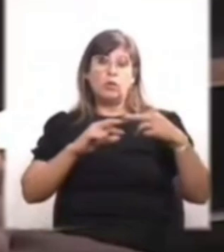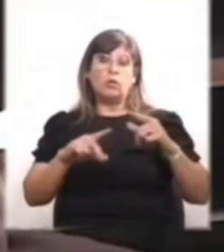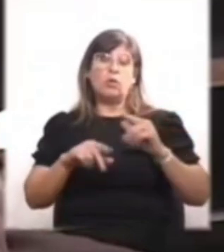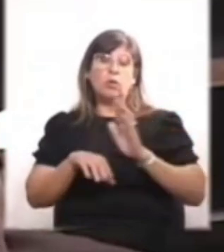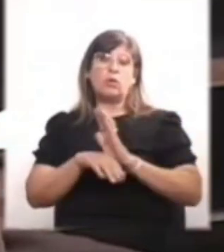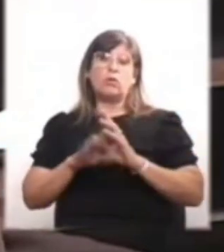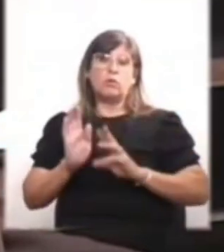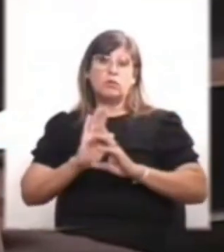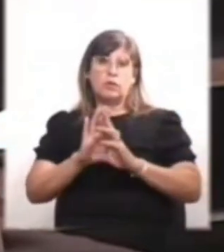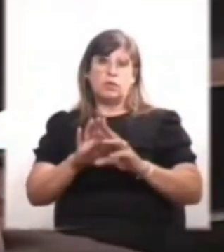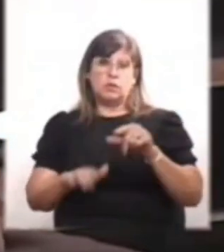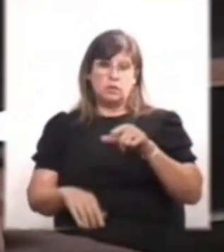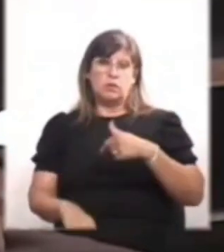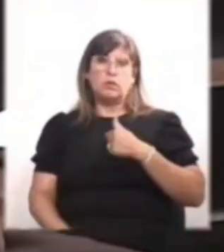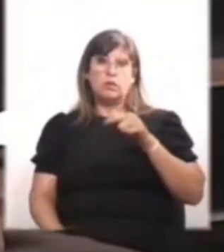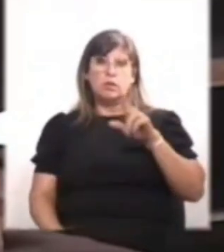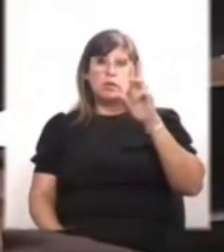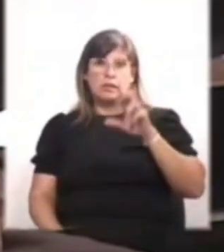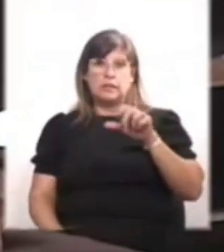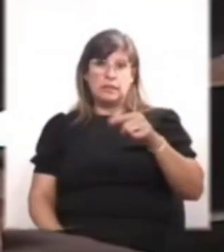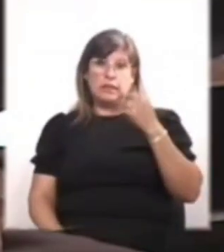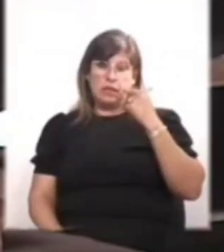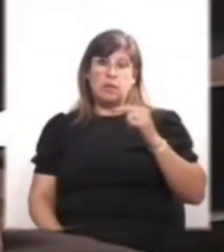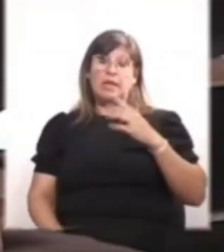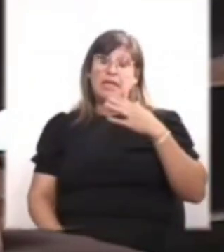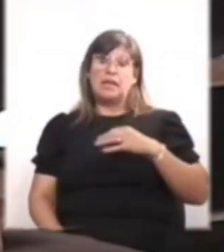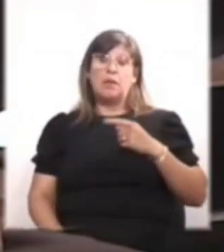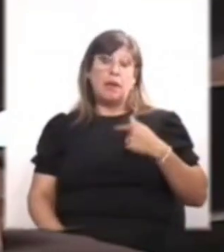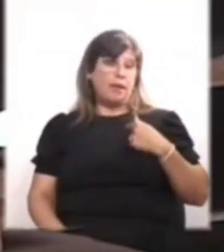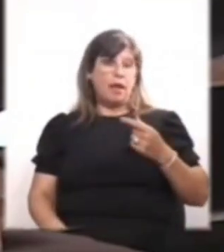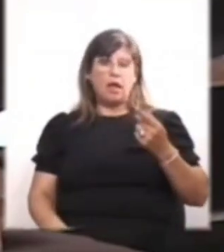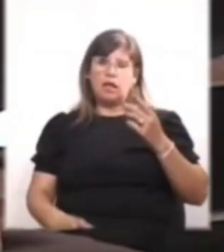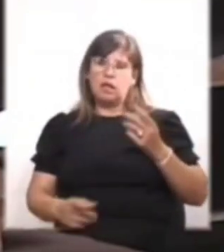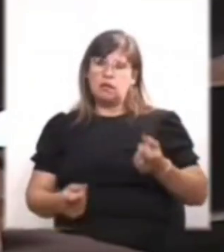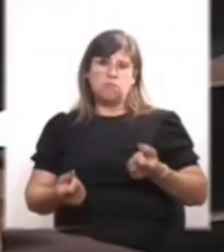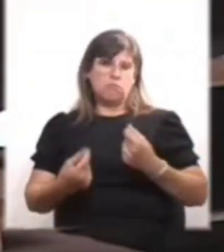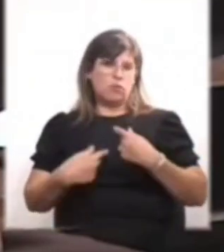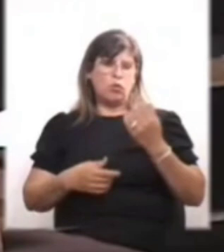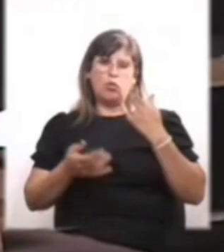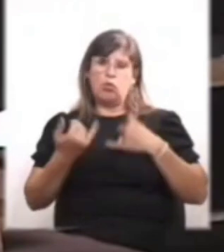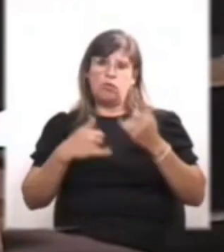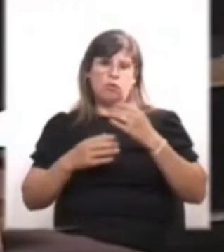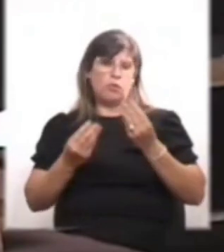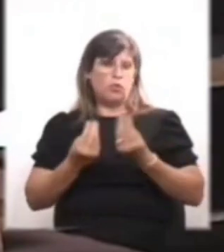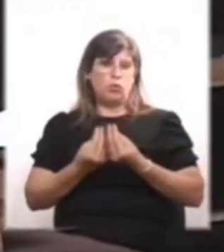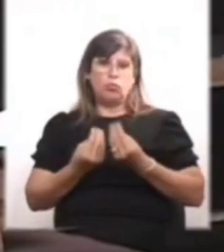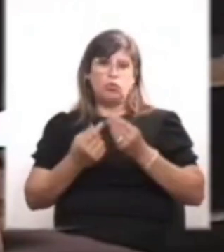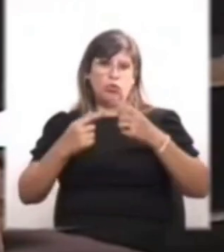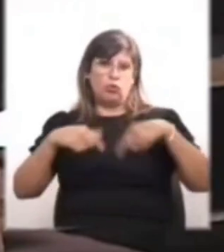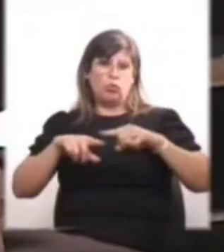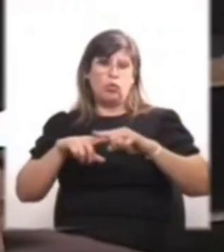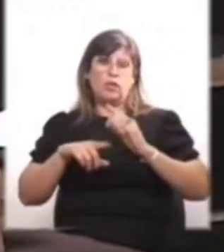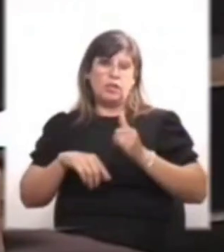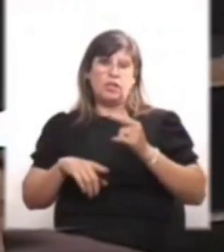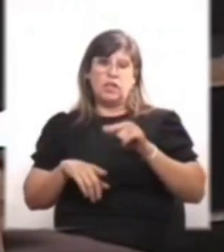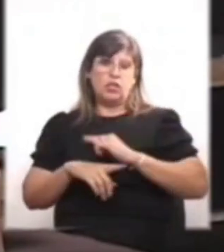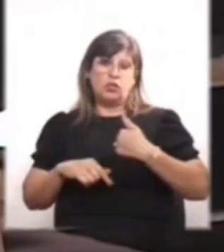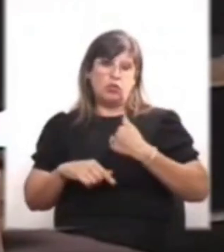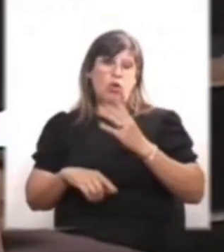referente en ese tema, y la verdad que aportó muchísima información que ustedes la tienen ahí, yo no los voy a aburrir.